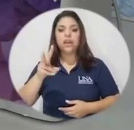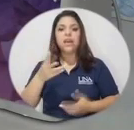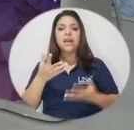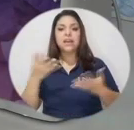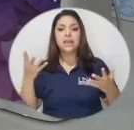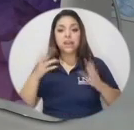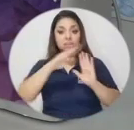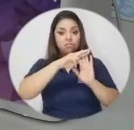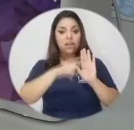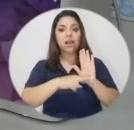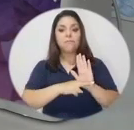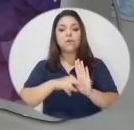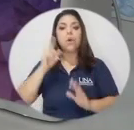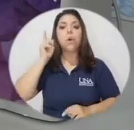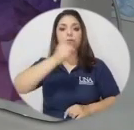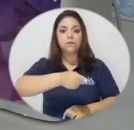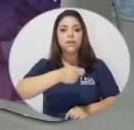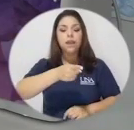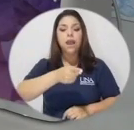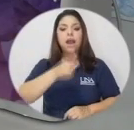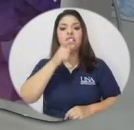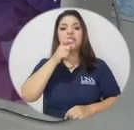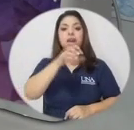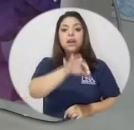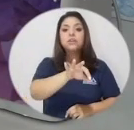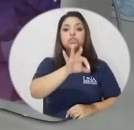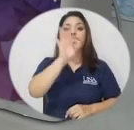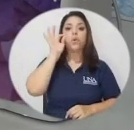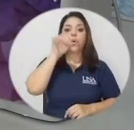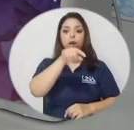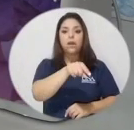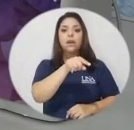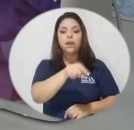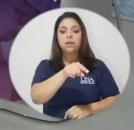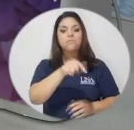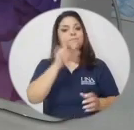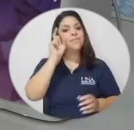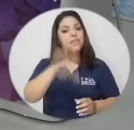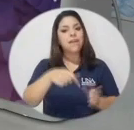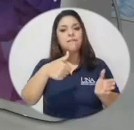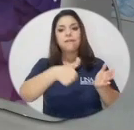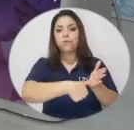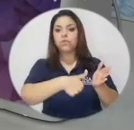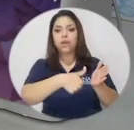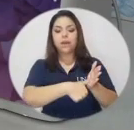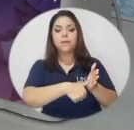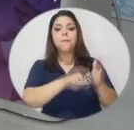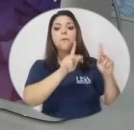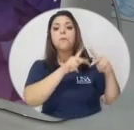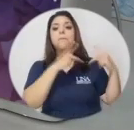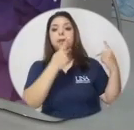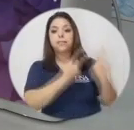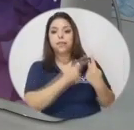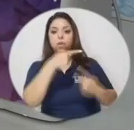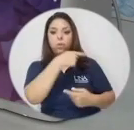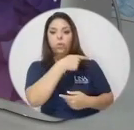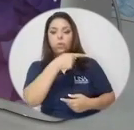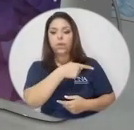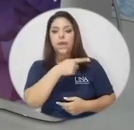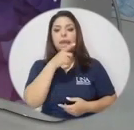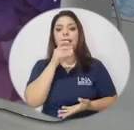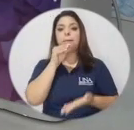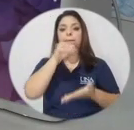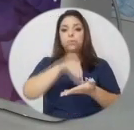reglamentación que obliga a los electores a votar por el candidato del partido que los puso. Entonces al final es